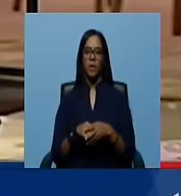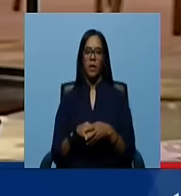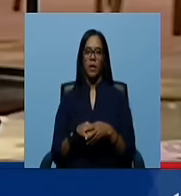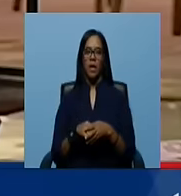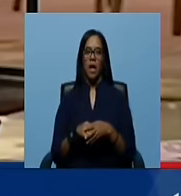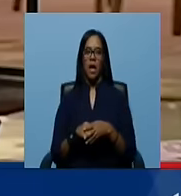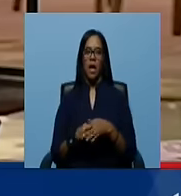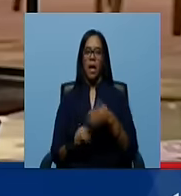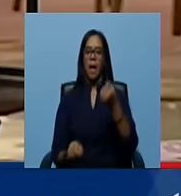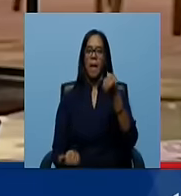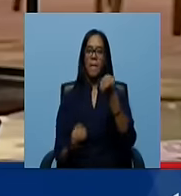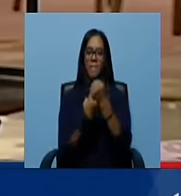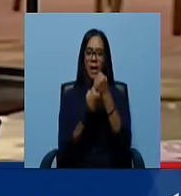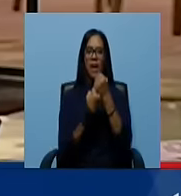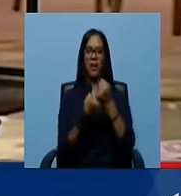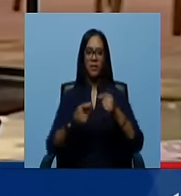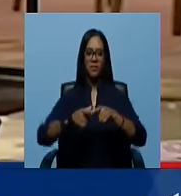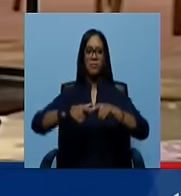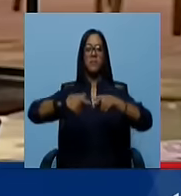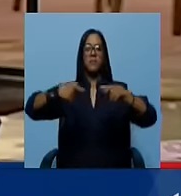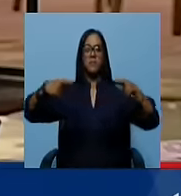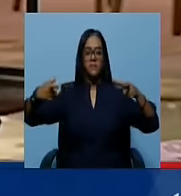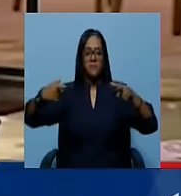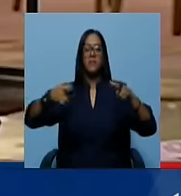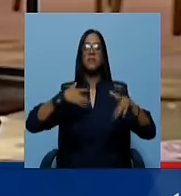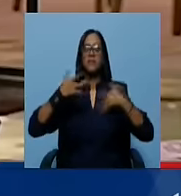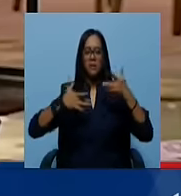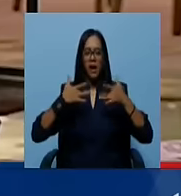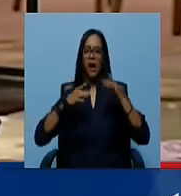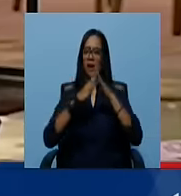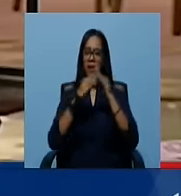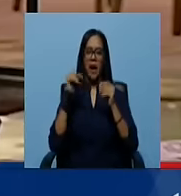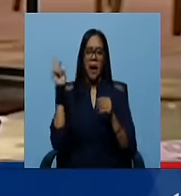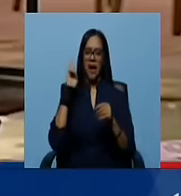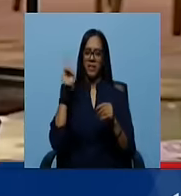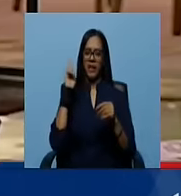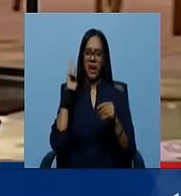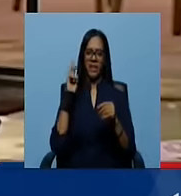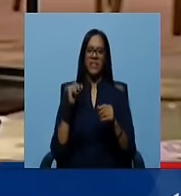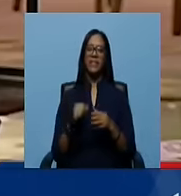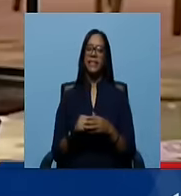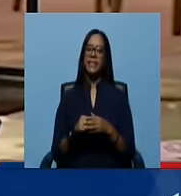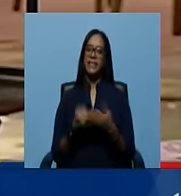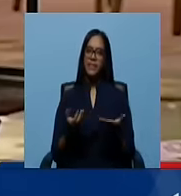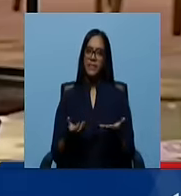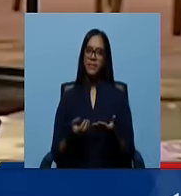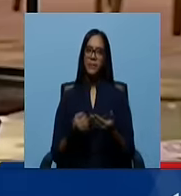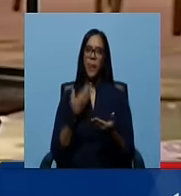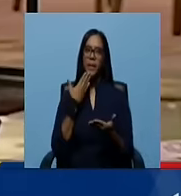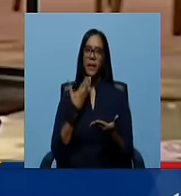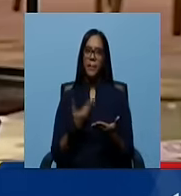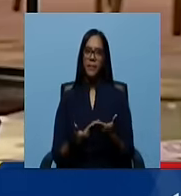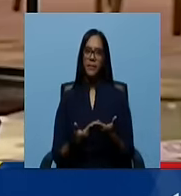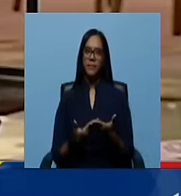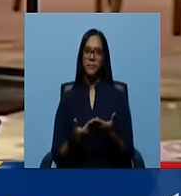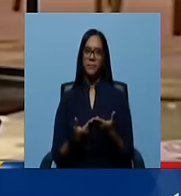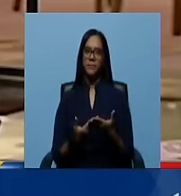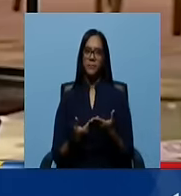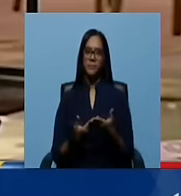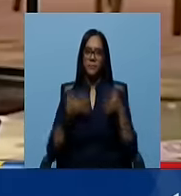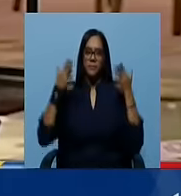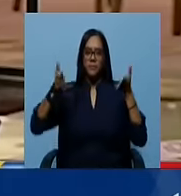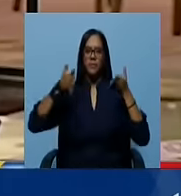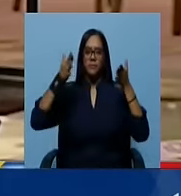expanda sus operaciones a lo largo y ancho del país y nos permita formar